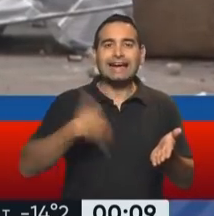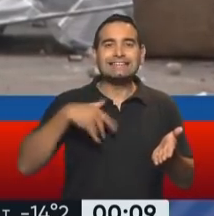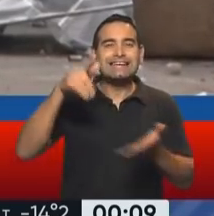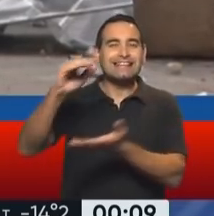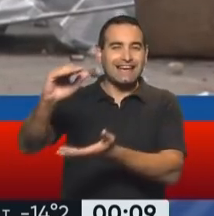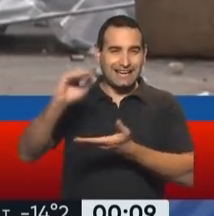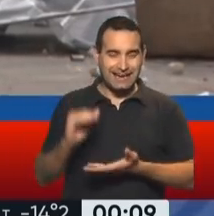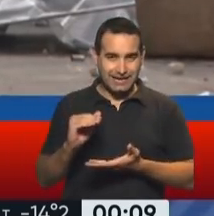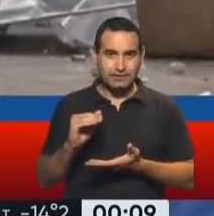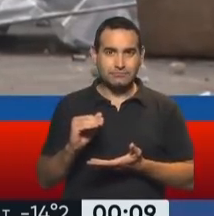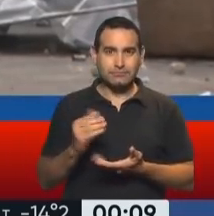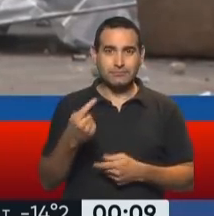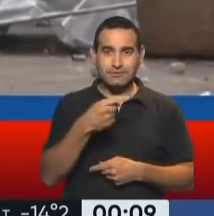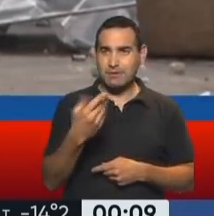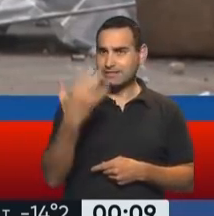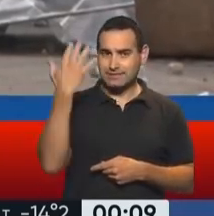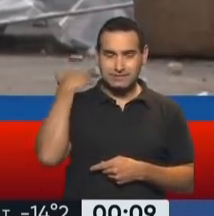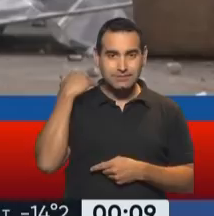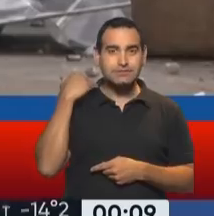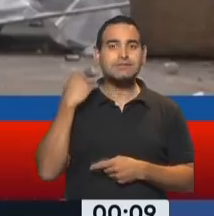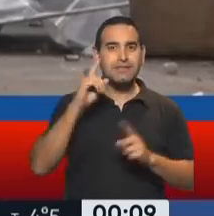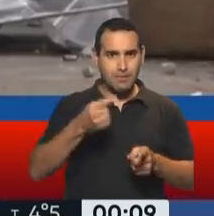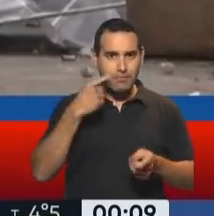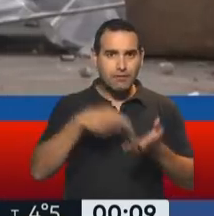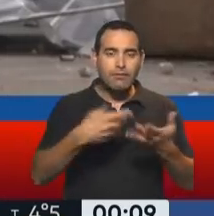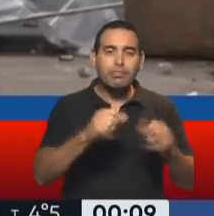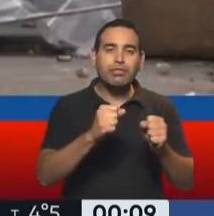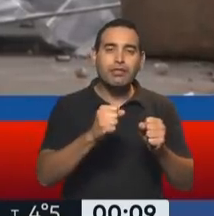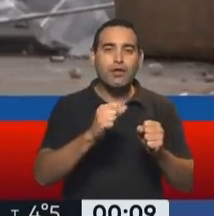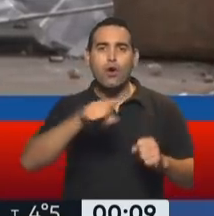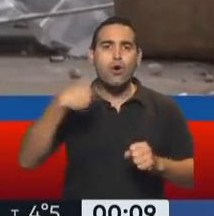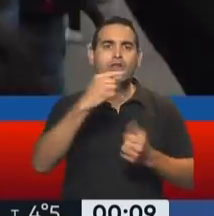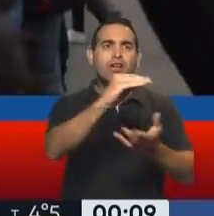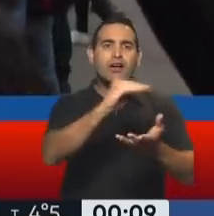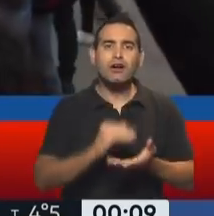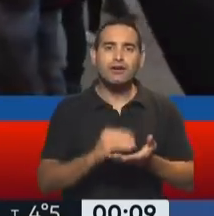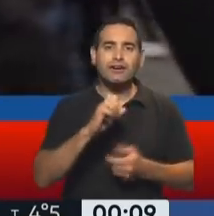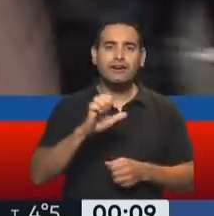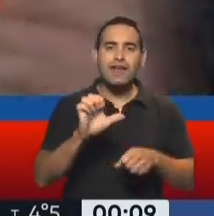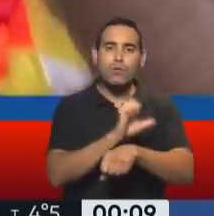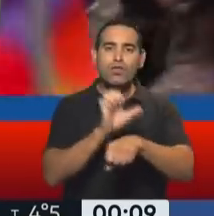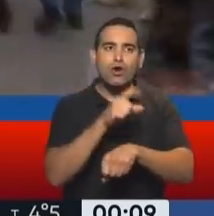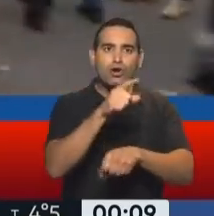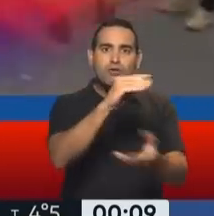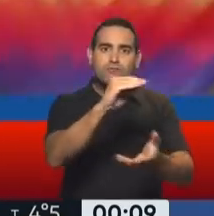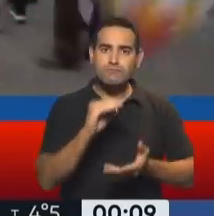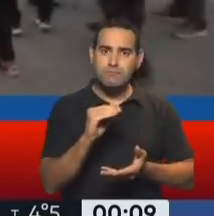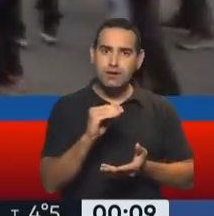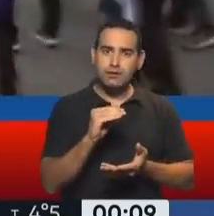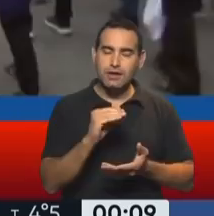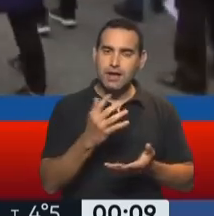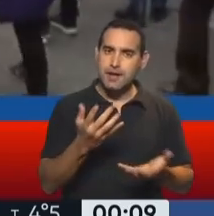Argentina. Hace unas semanas atrás se develó también que otro tanto vino del Ecuador. En